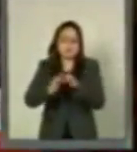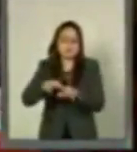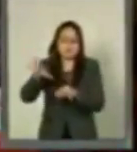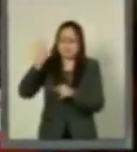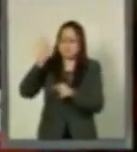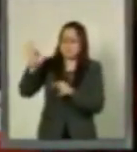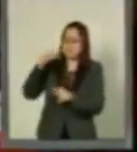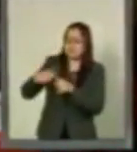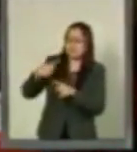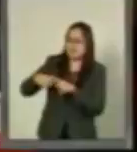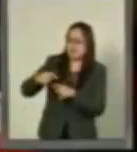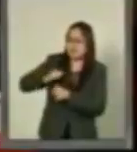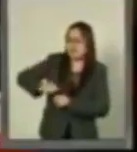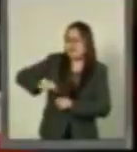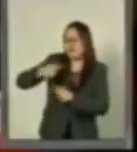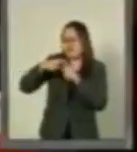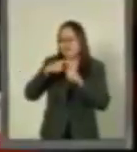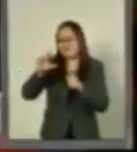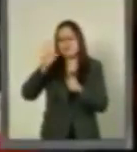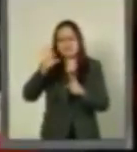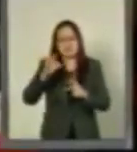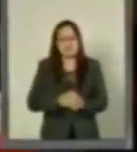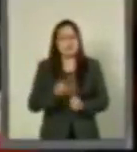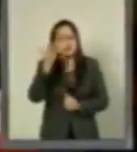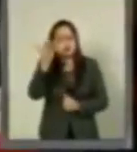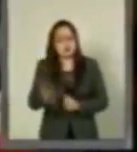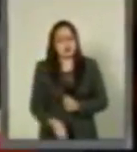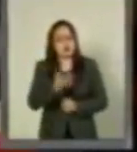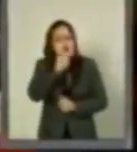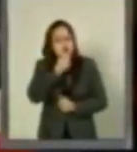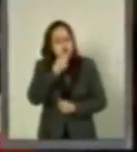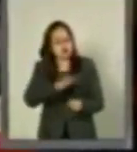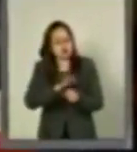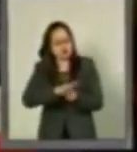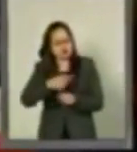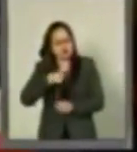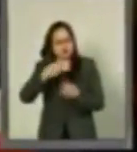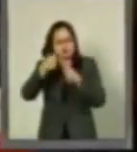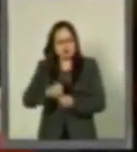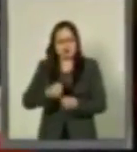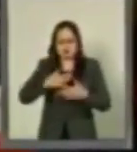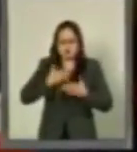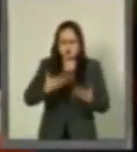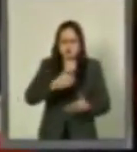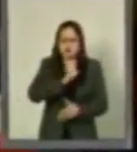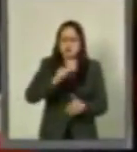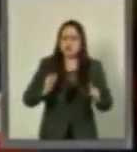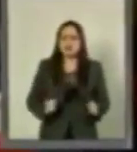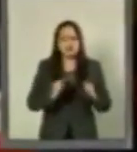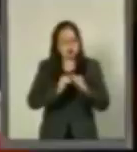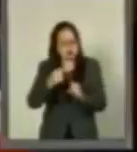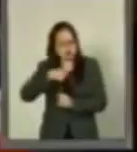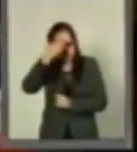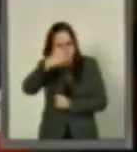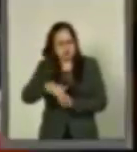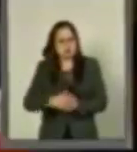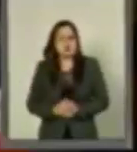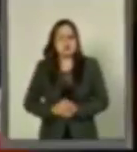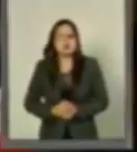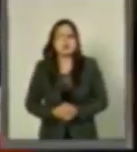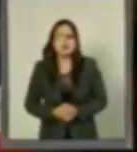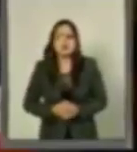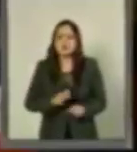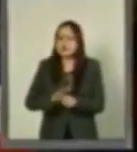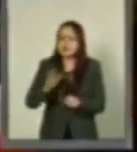nombramientos. Porque usted es un hombre también, estoy convencido, que cree en las instituciones, senador, que